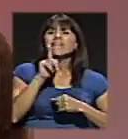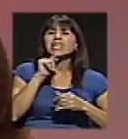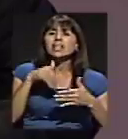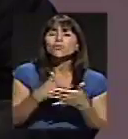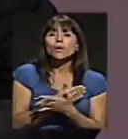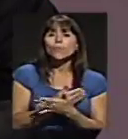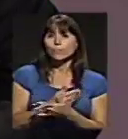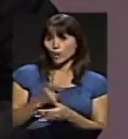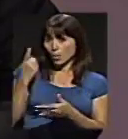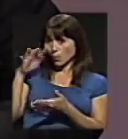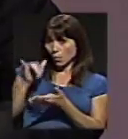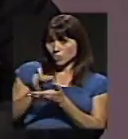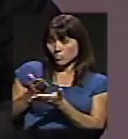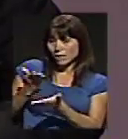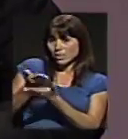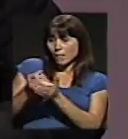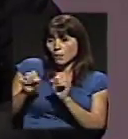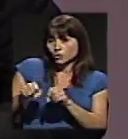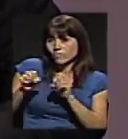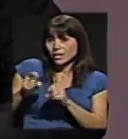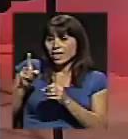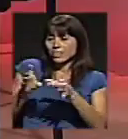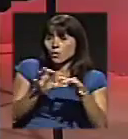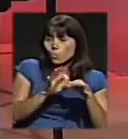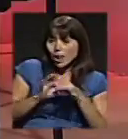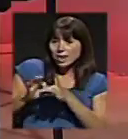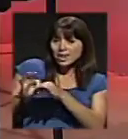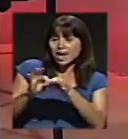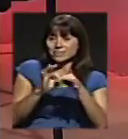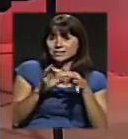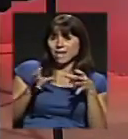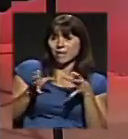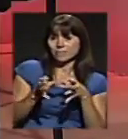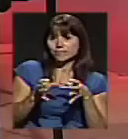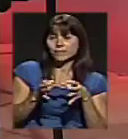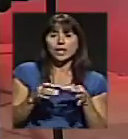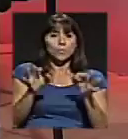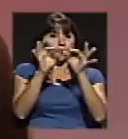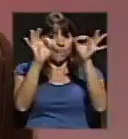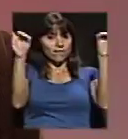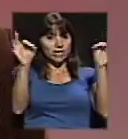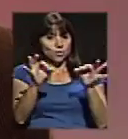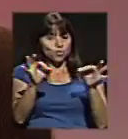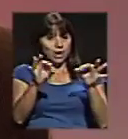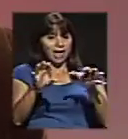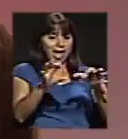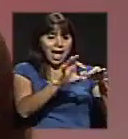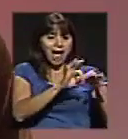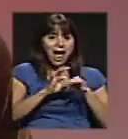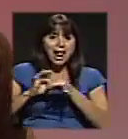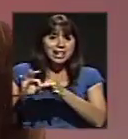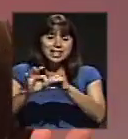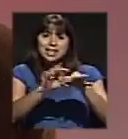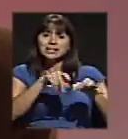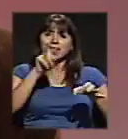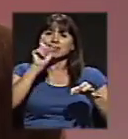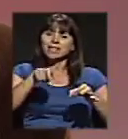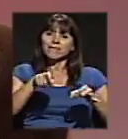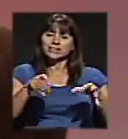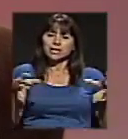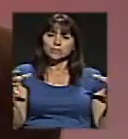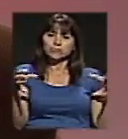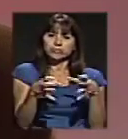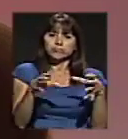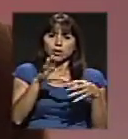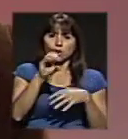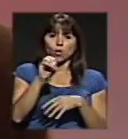la posibilidad de una alianza. Hay varias tendencias. La figura de la alianza tiene que ser una coalición. O sea, en eso yo creo que hay coincidencia. Pero ya hay